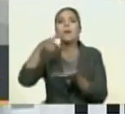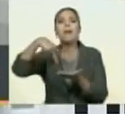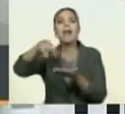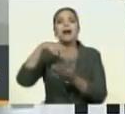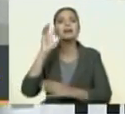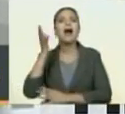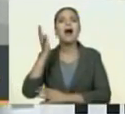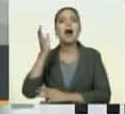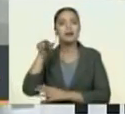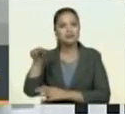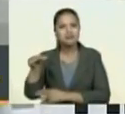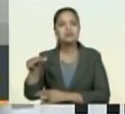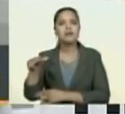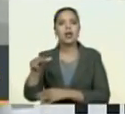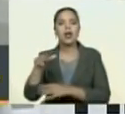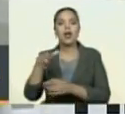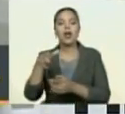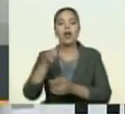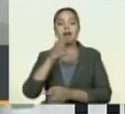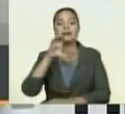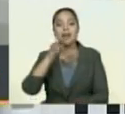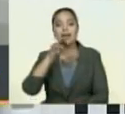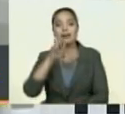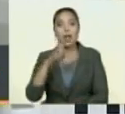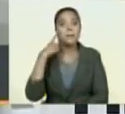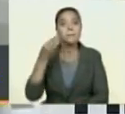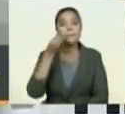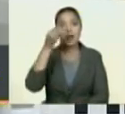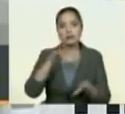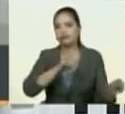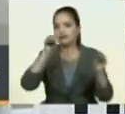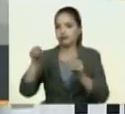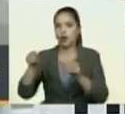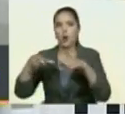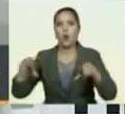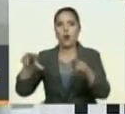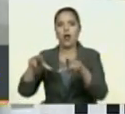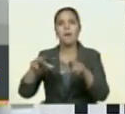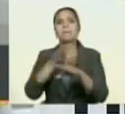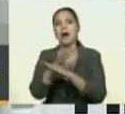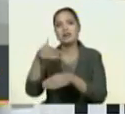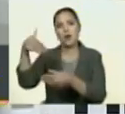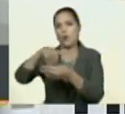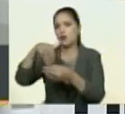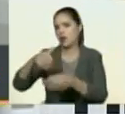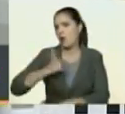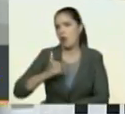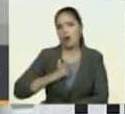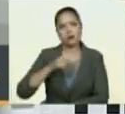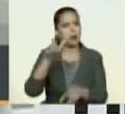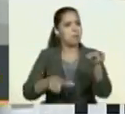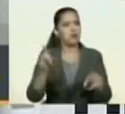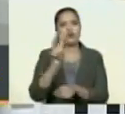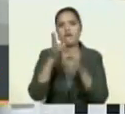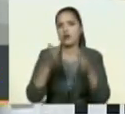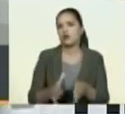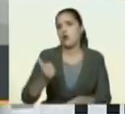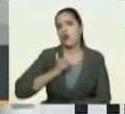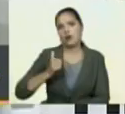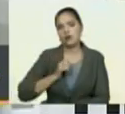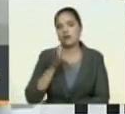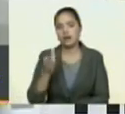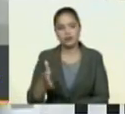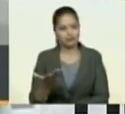Caracas el Poder Electoral tiene pensado instalar unas máquinas para que vote cualquier venezolano, cualquier